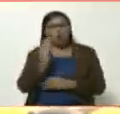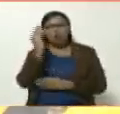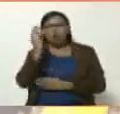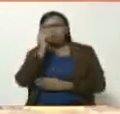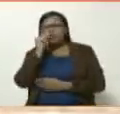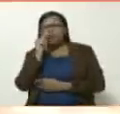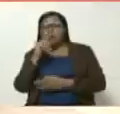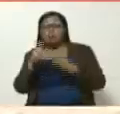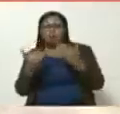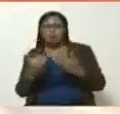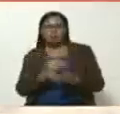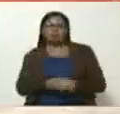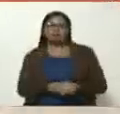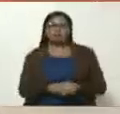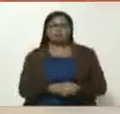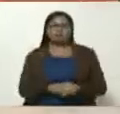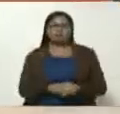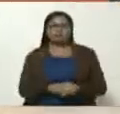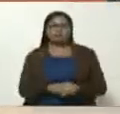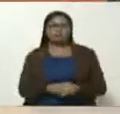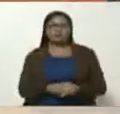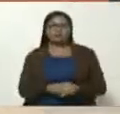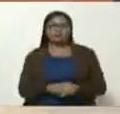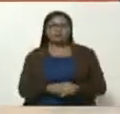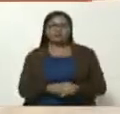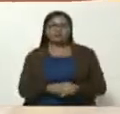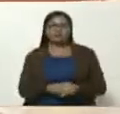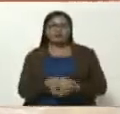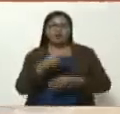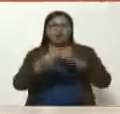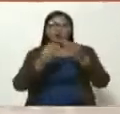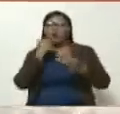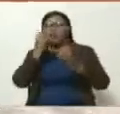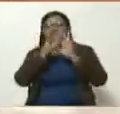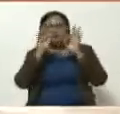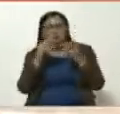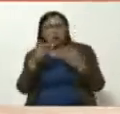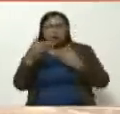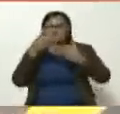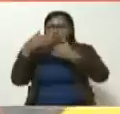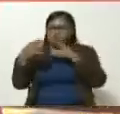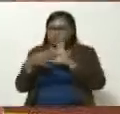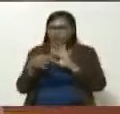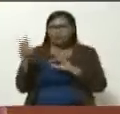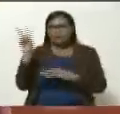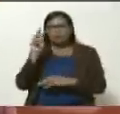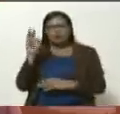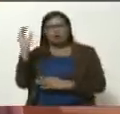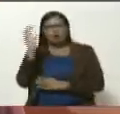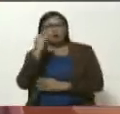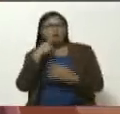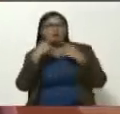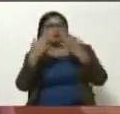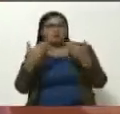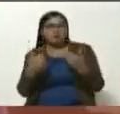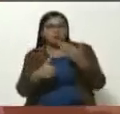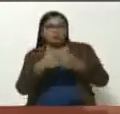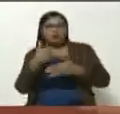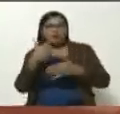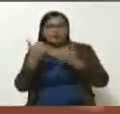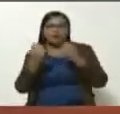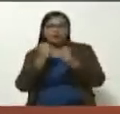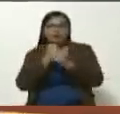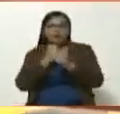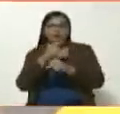su nutrición. ¿Cómo de alguna manera esa relación Venezuela-Colombia va a beneficiar también a los trabajadores y